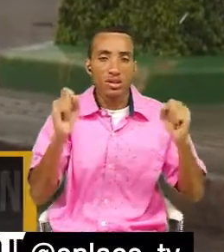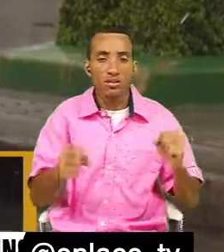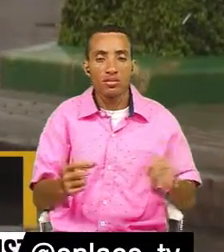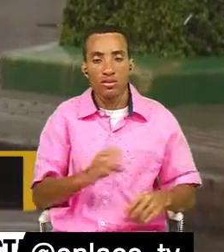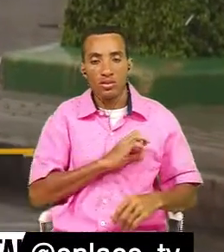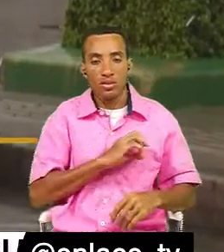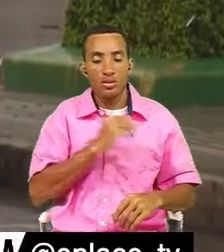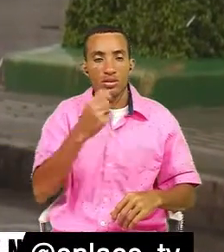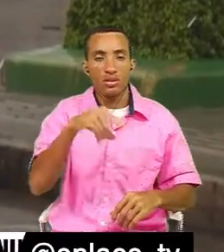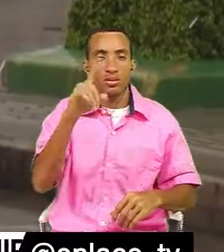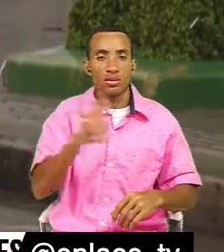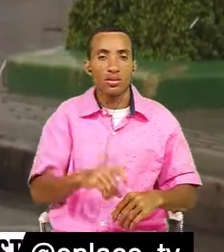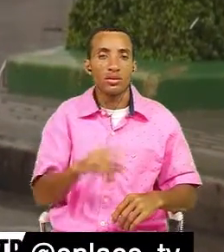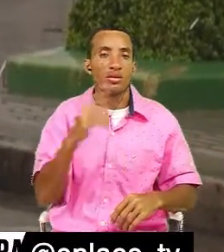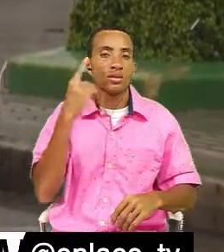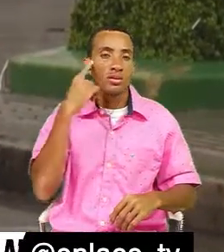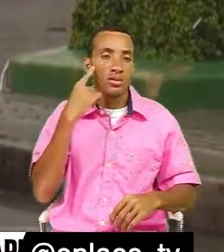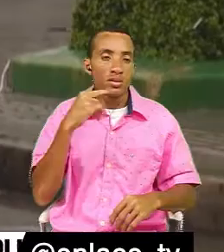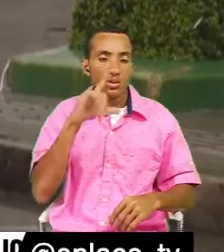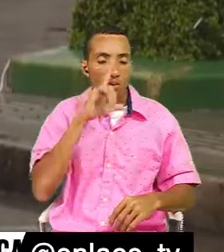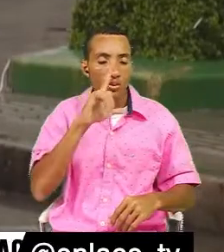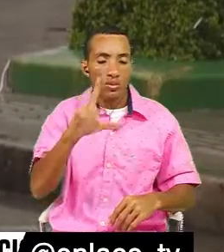de julio, el Día de la Virgen del Carmen.